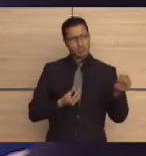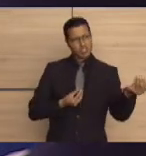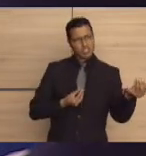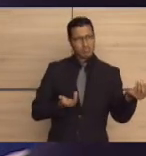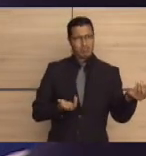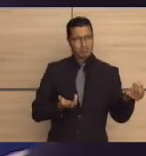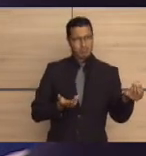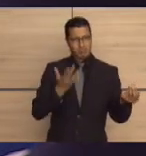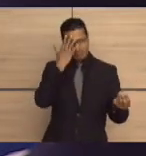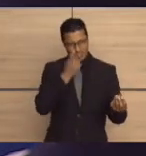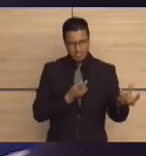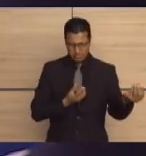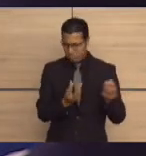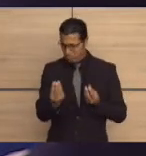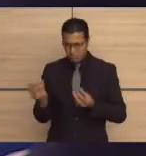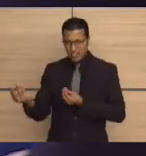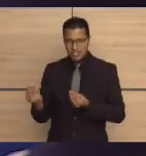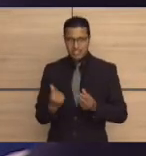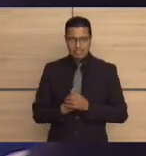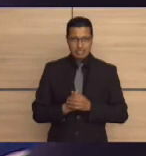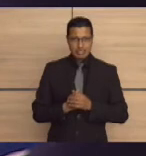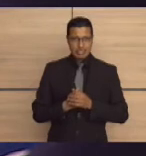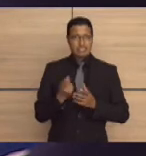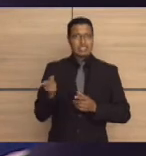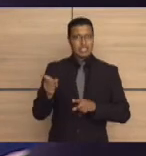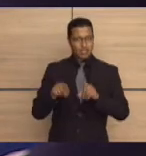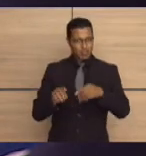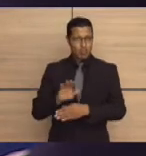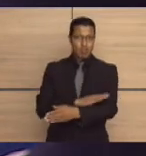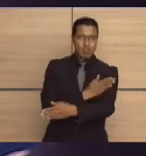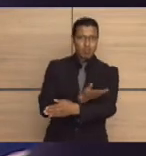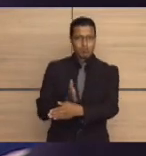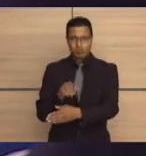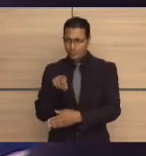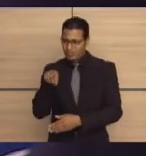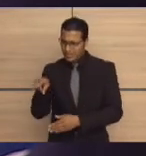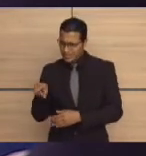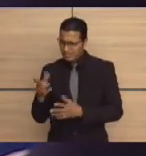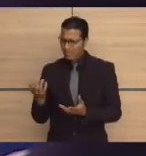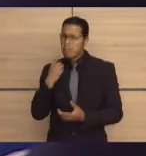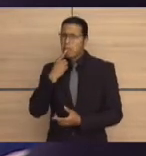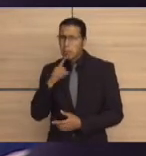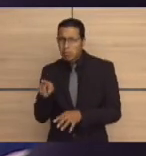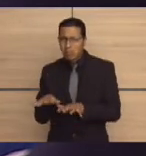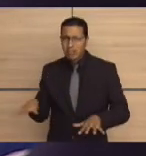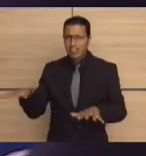de Magdalena ni de Bolívar, pues se me antoja que sus cantares son de una tierra desconocida.